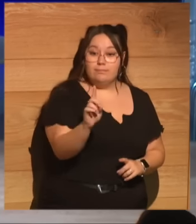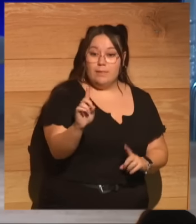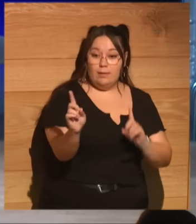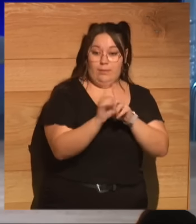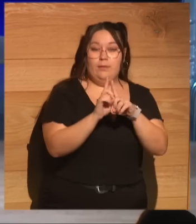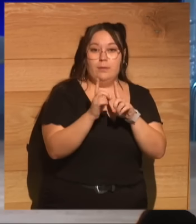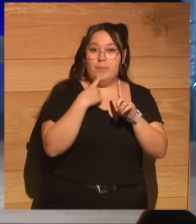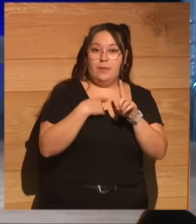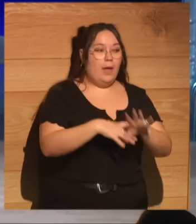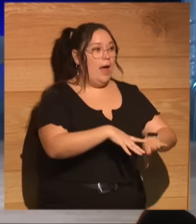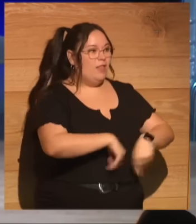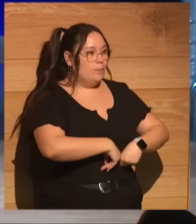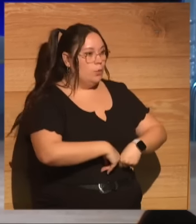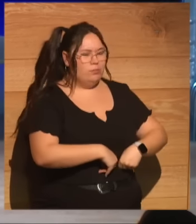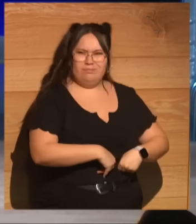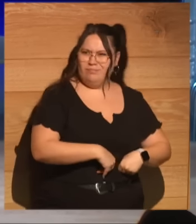que he chocado dice, acepto. Digo,